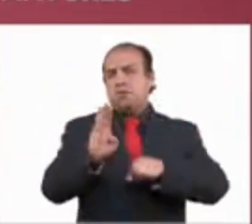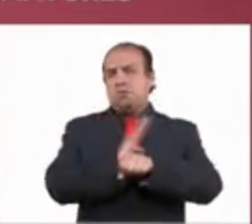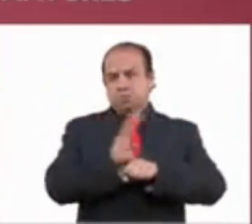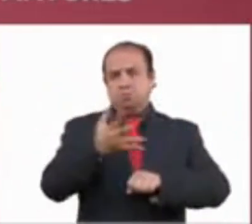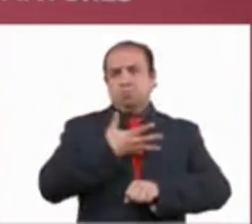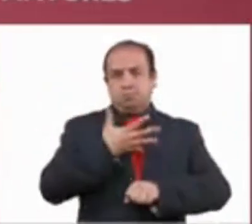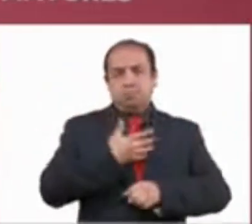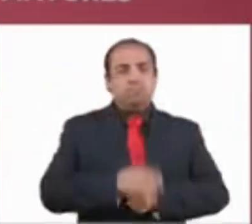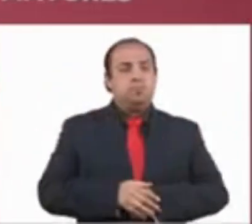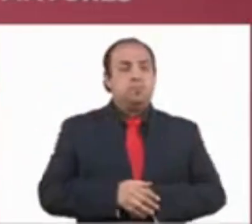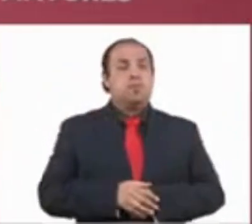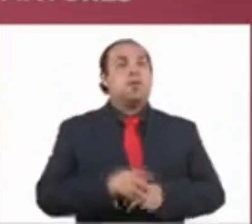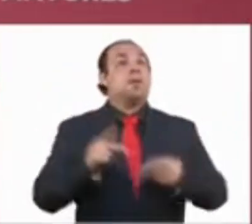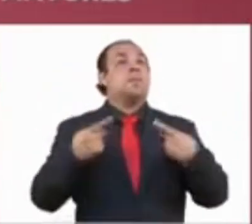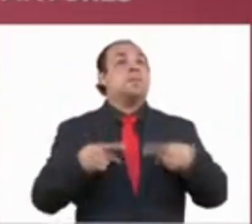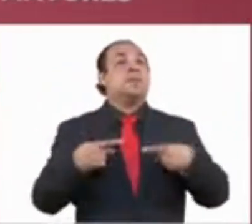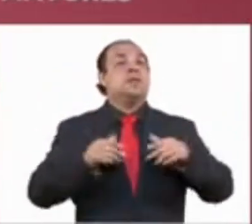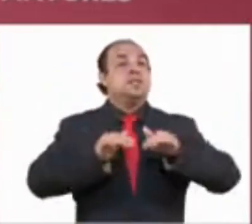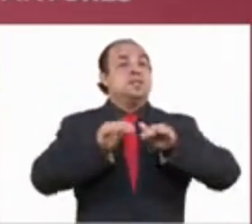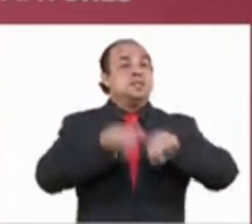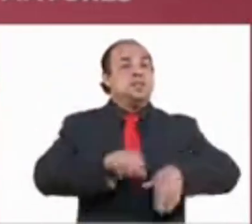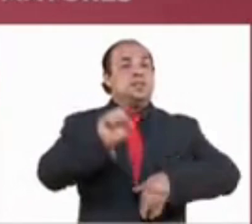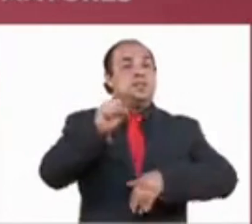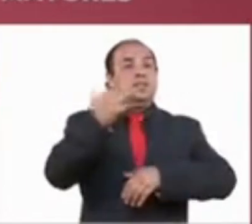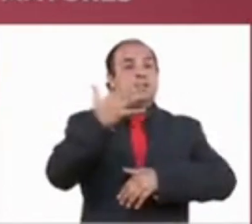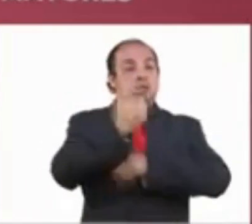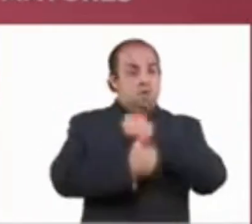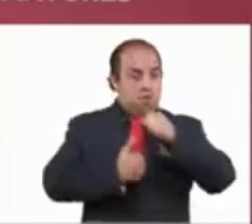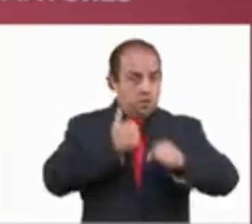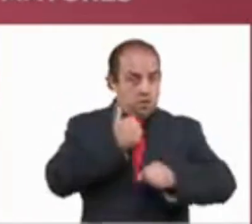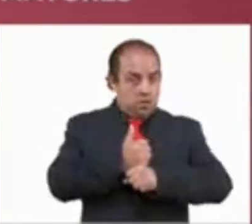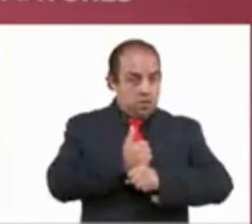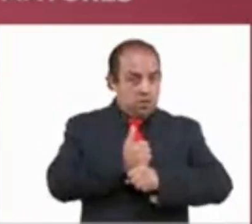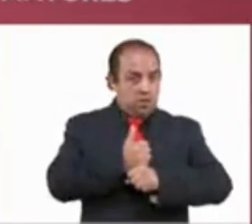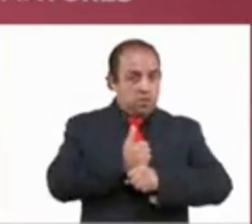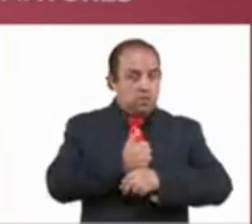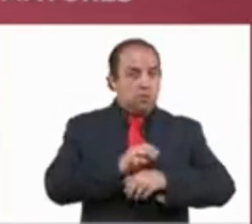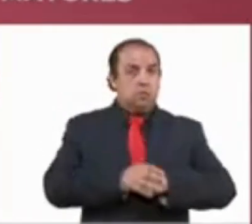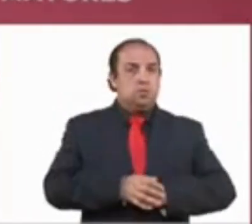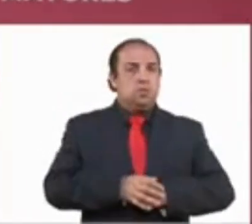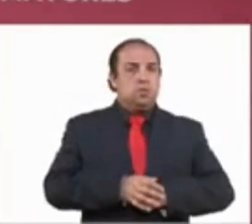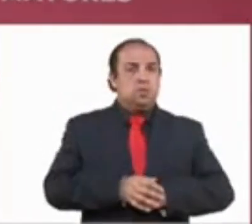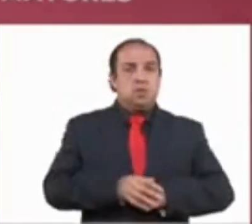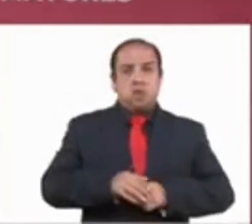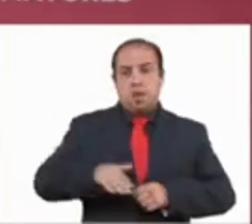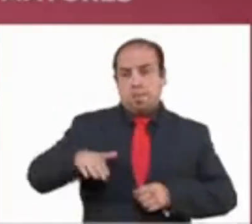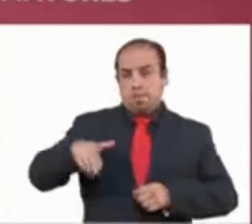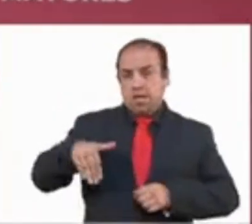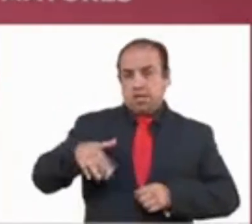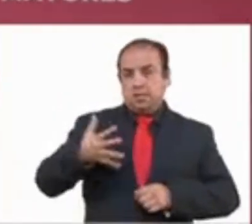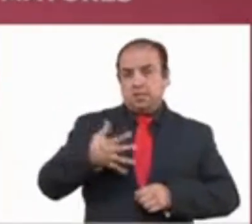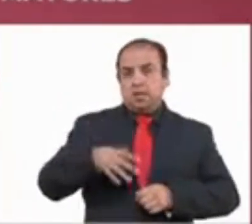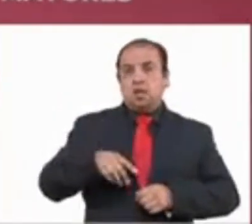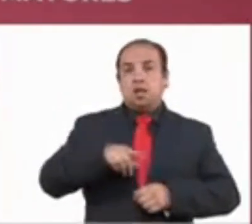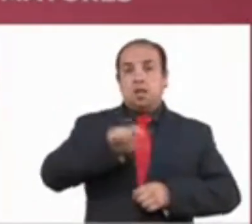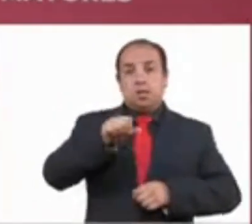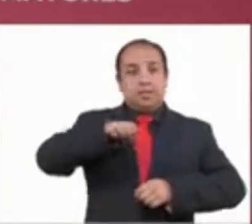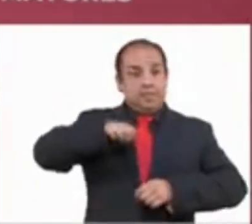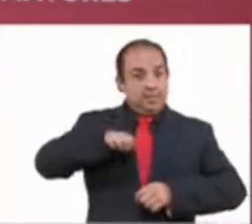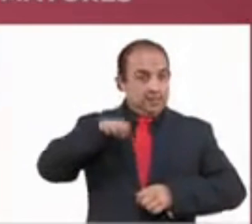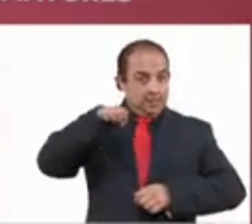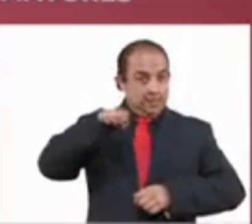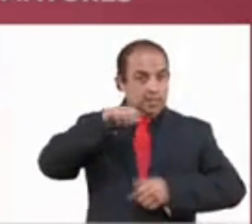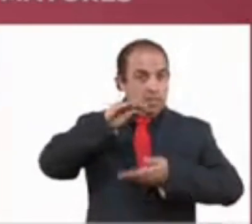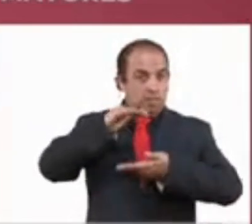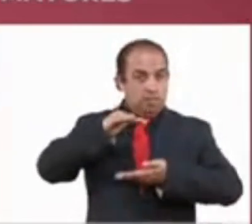porque quienes se registraron de 65 años, a partir de esa edad, los incorporamos el